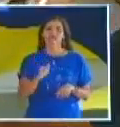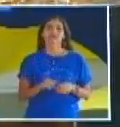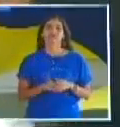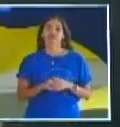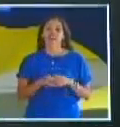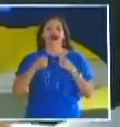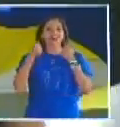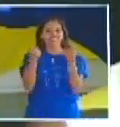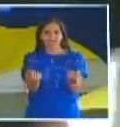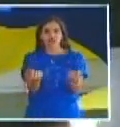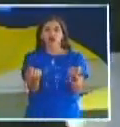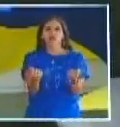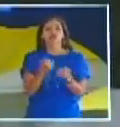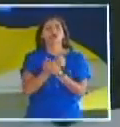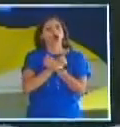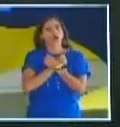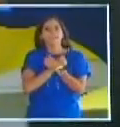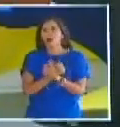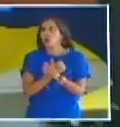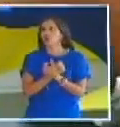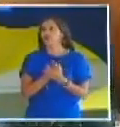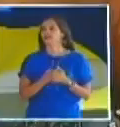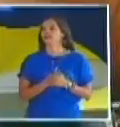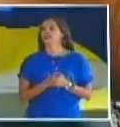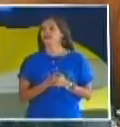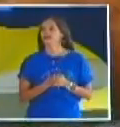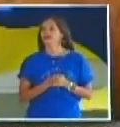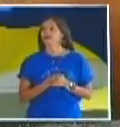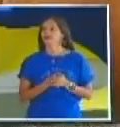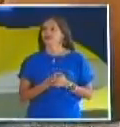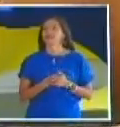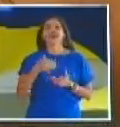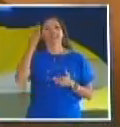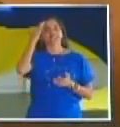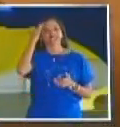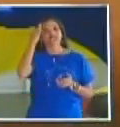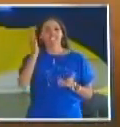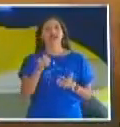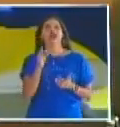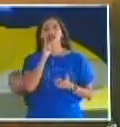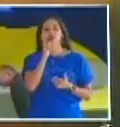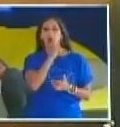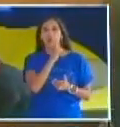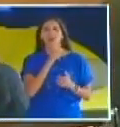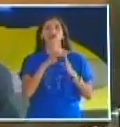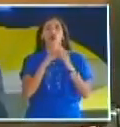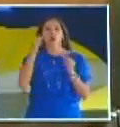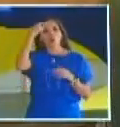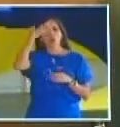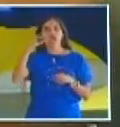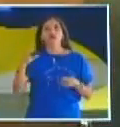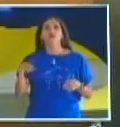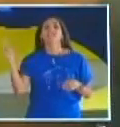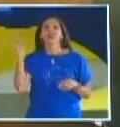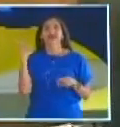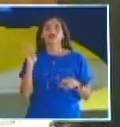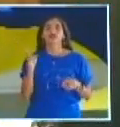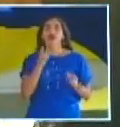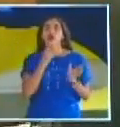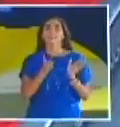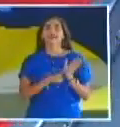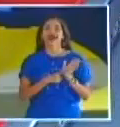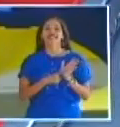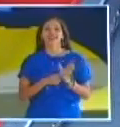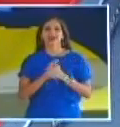Le entrego este sable con mucho amor y mucha autenticidad. Y sé que lo estoy entregando a nombre de todo un pueblo, porque Venezuela entera